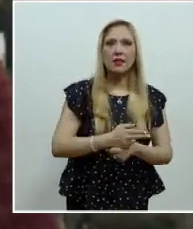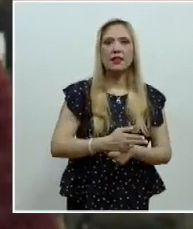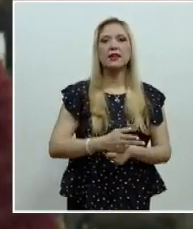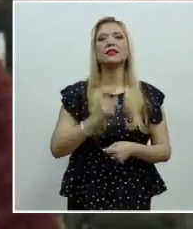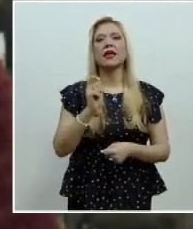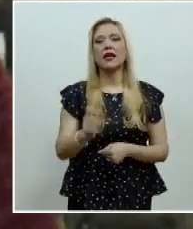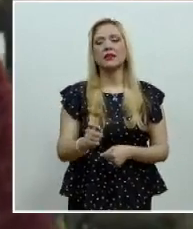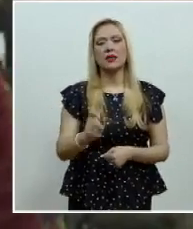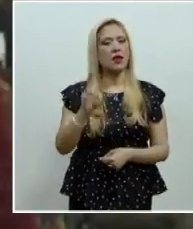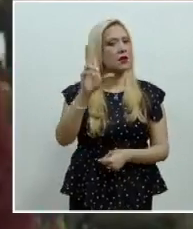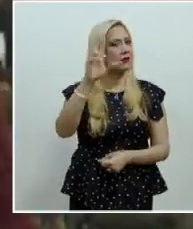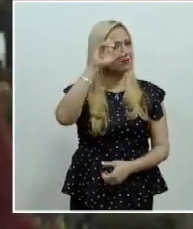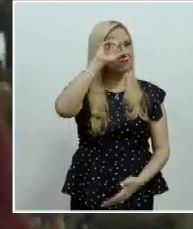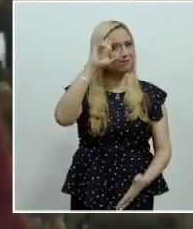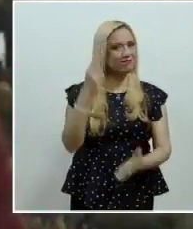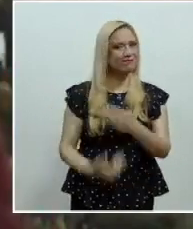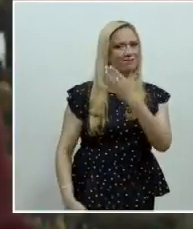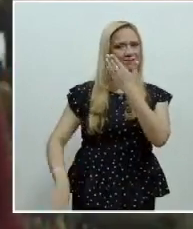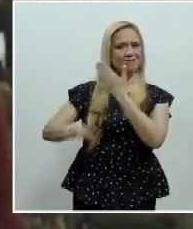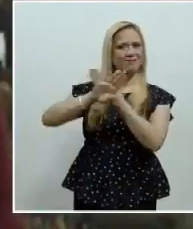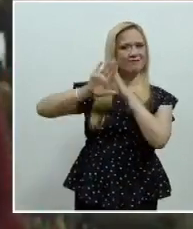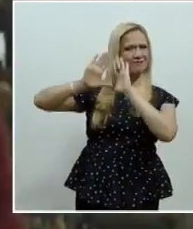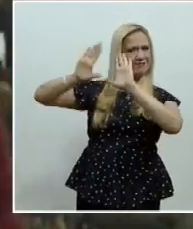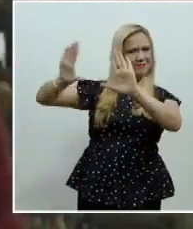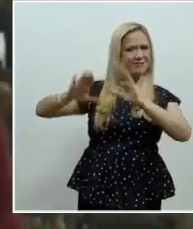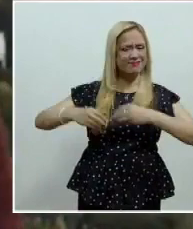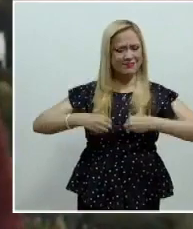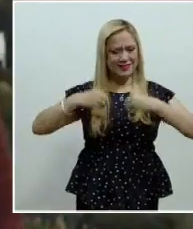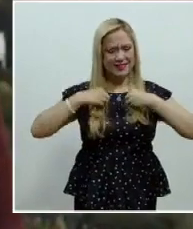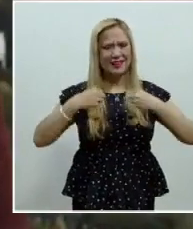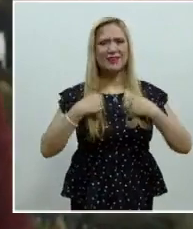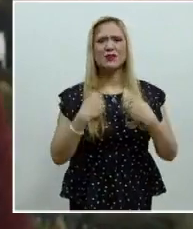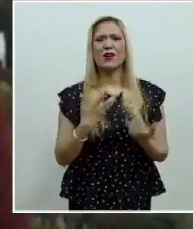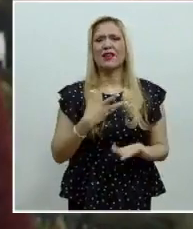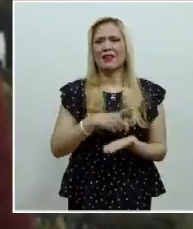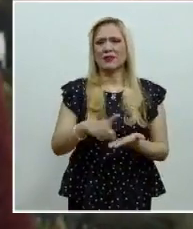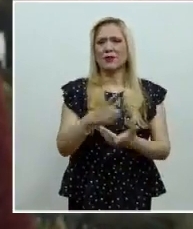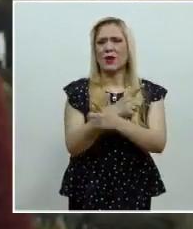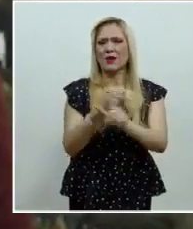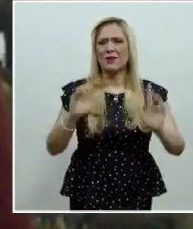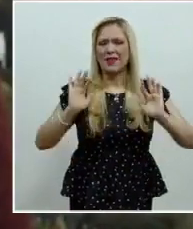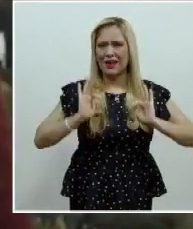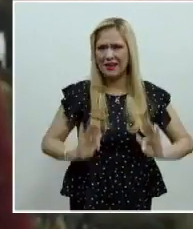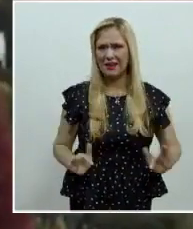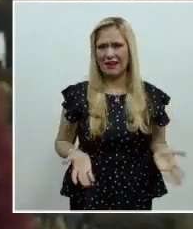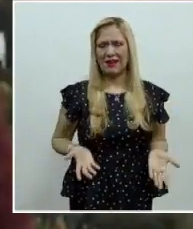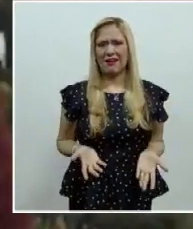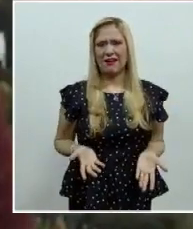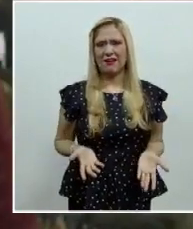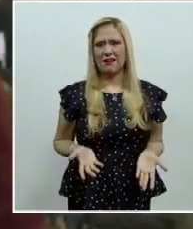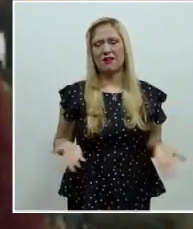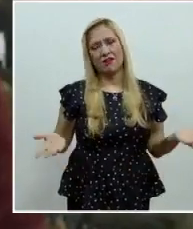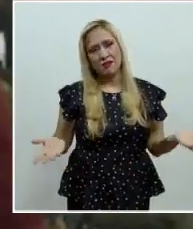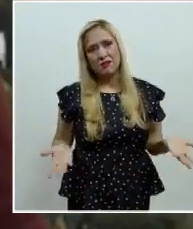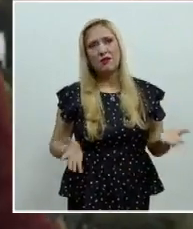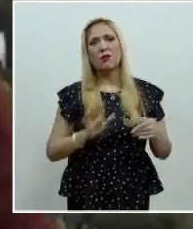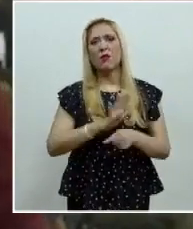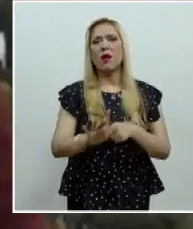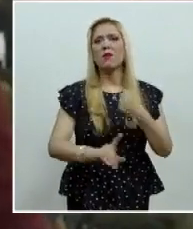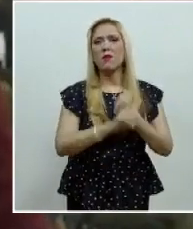vida libre de violencia, ¿no? Entonces, ¿cuál es este, digamos, problema o peor enemigo? Pues los obstáculos